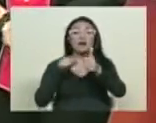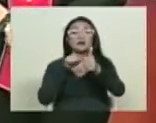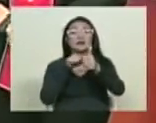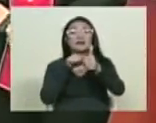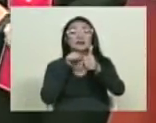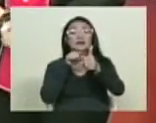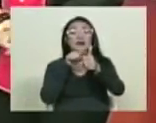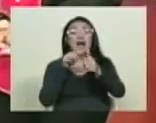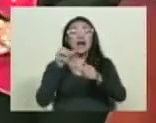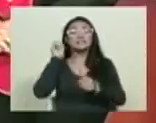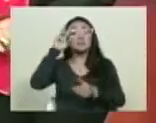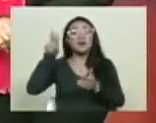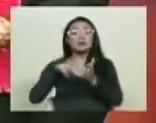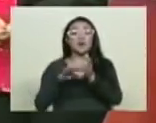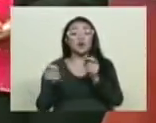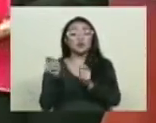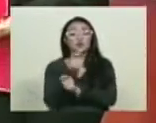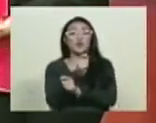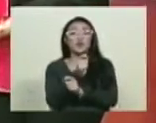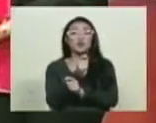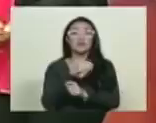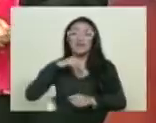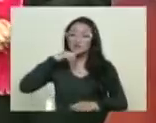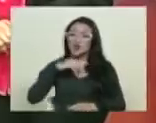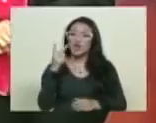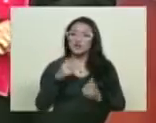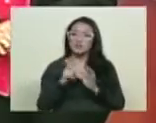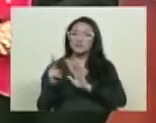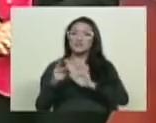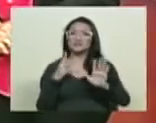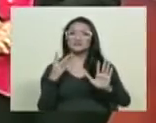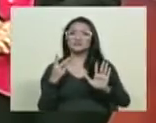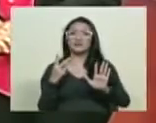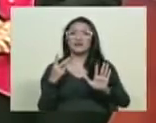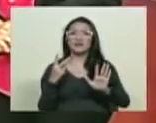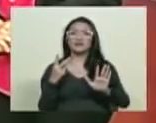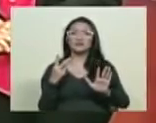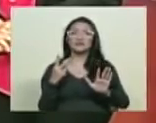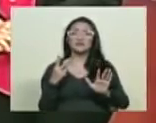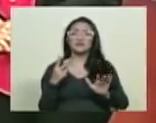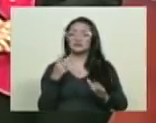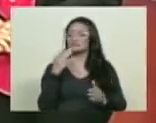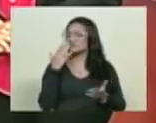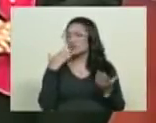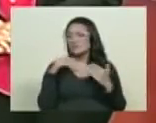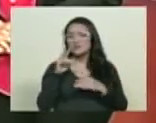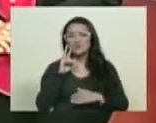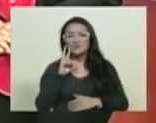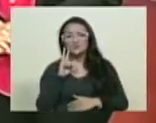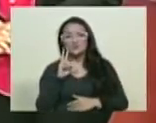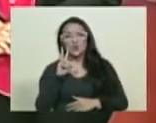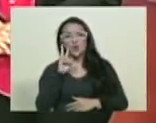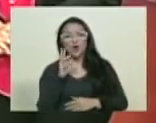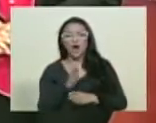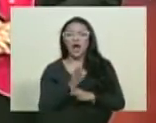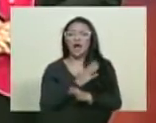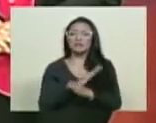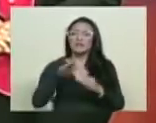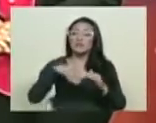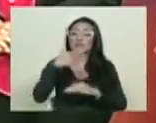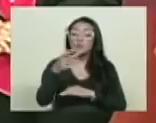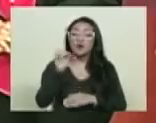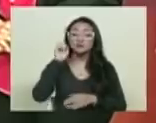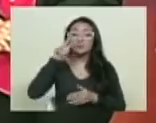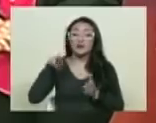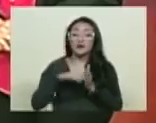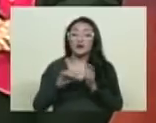venezuela la historia del 2017 habría que verla por siempre entre antes y después de la asamblea